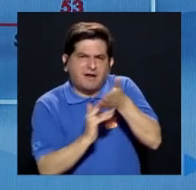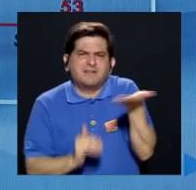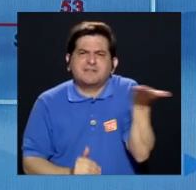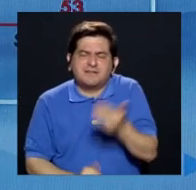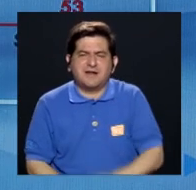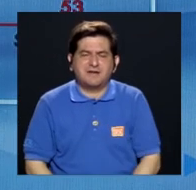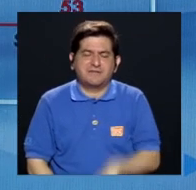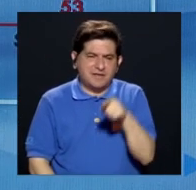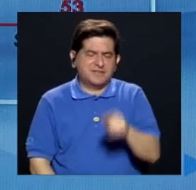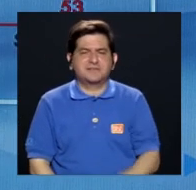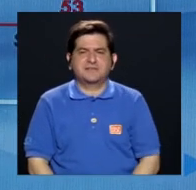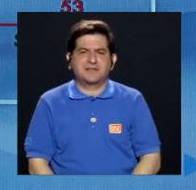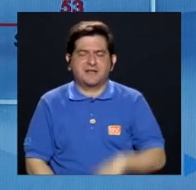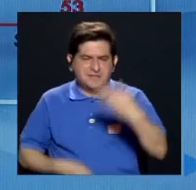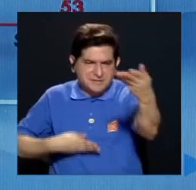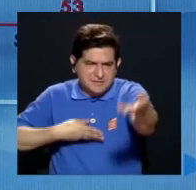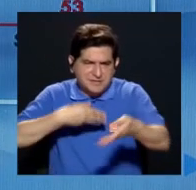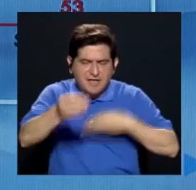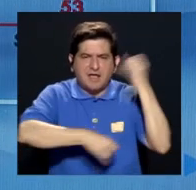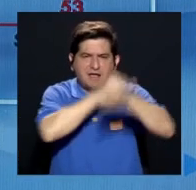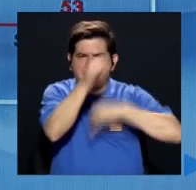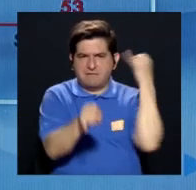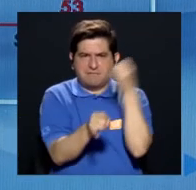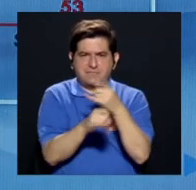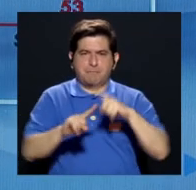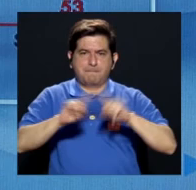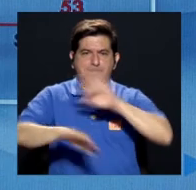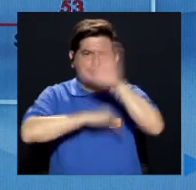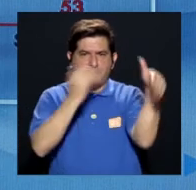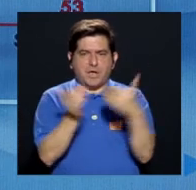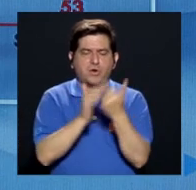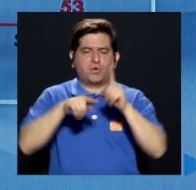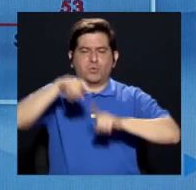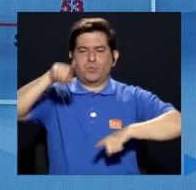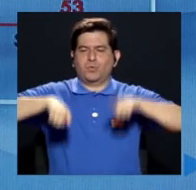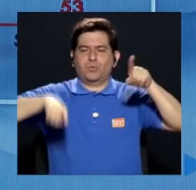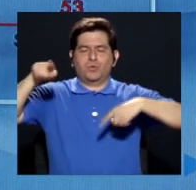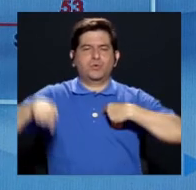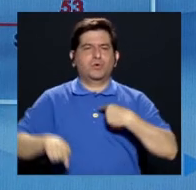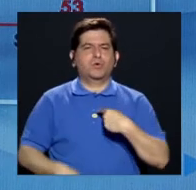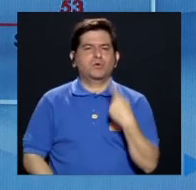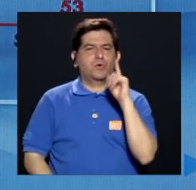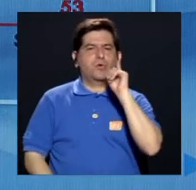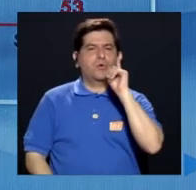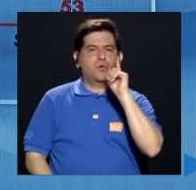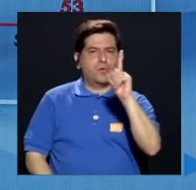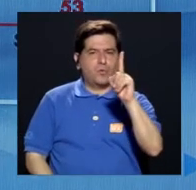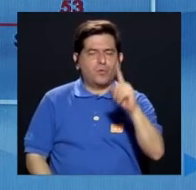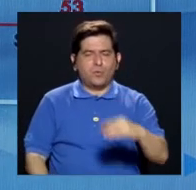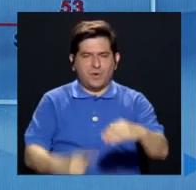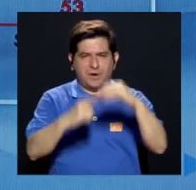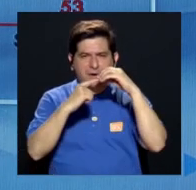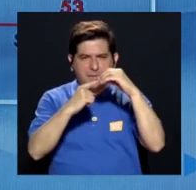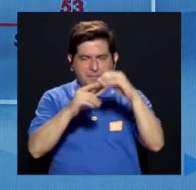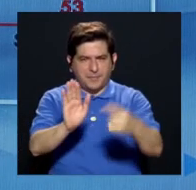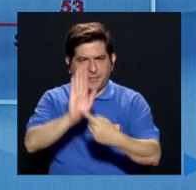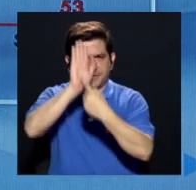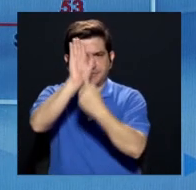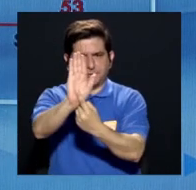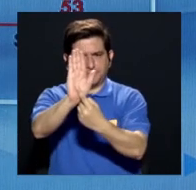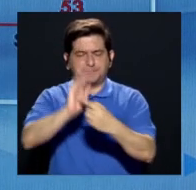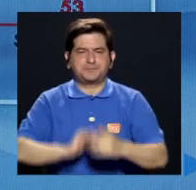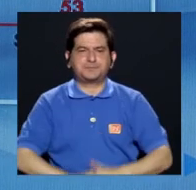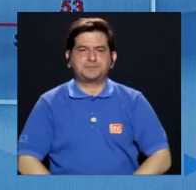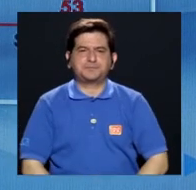intercambio internacional. Pero de todas estas estadísticas quiero destacar especialmente